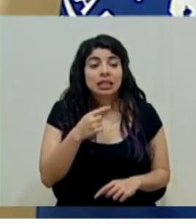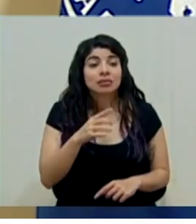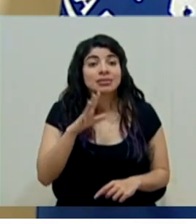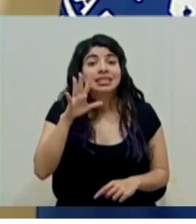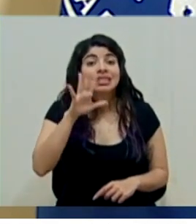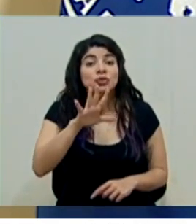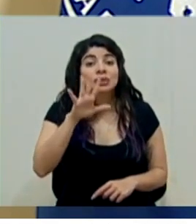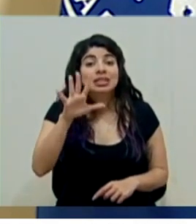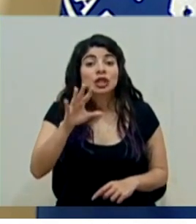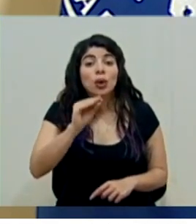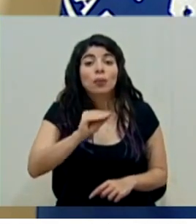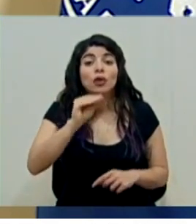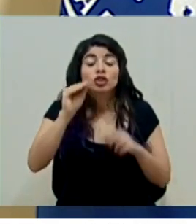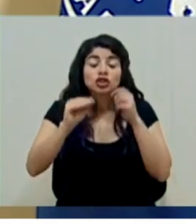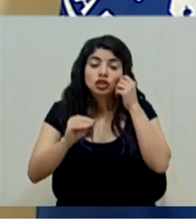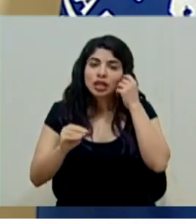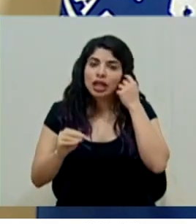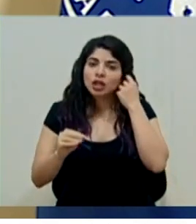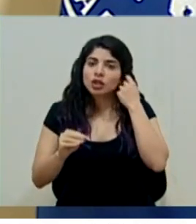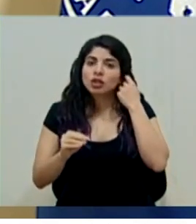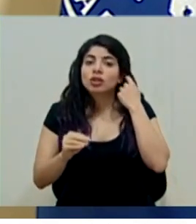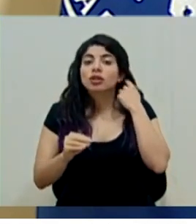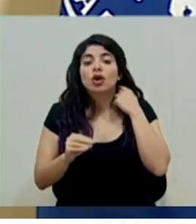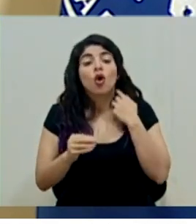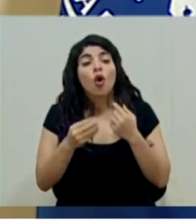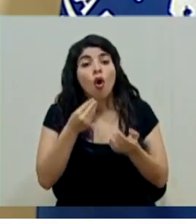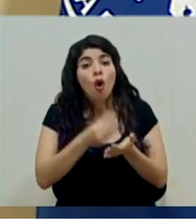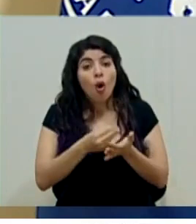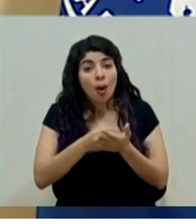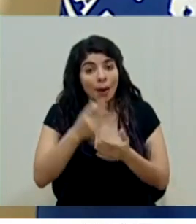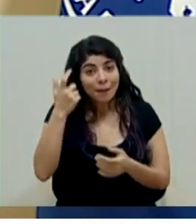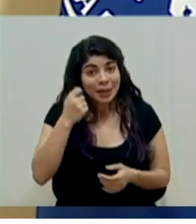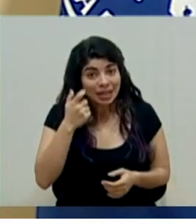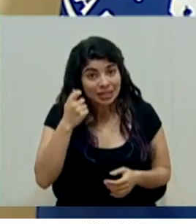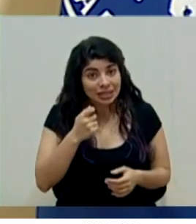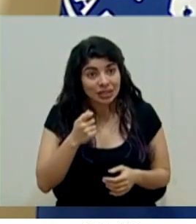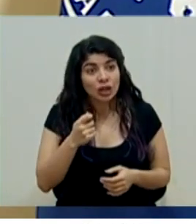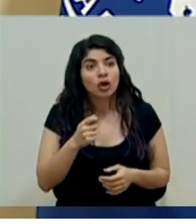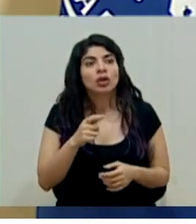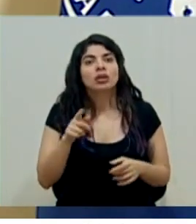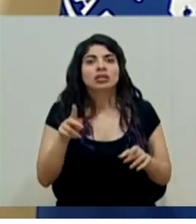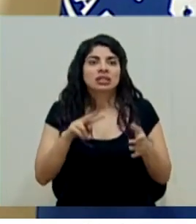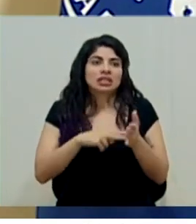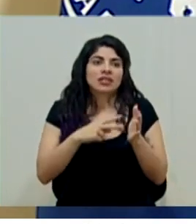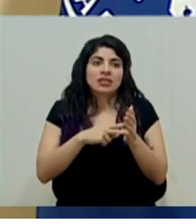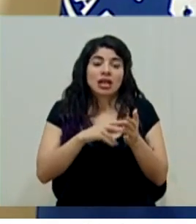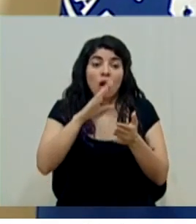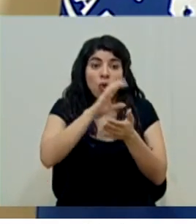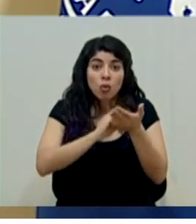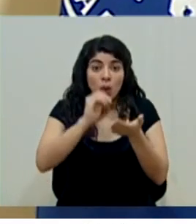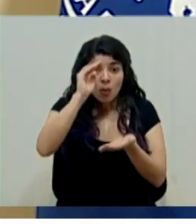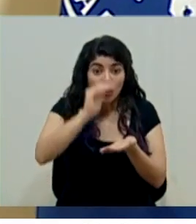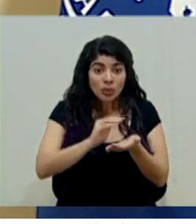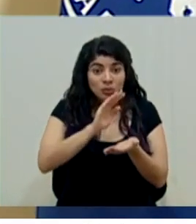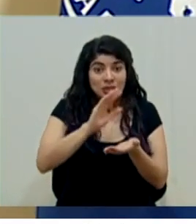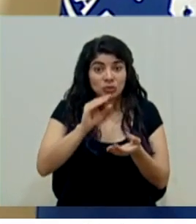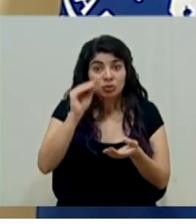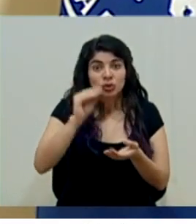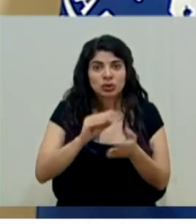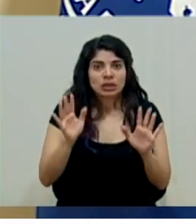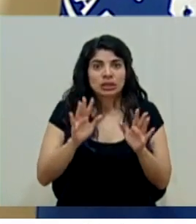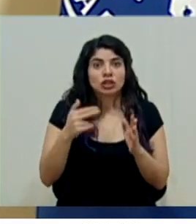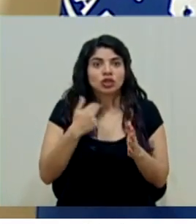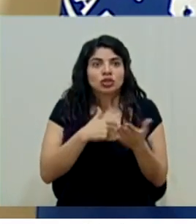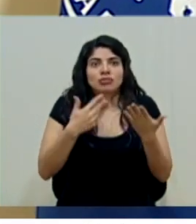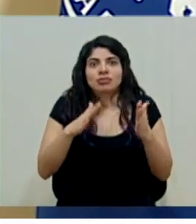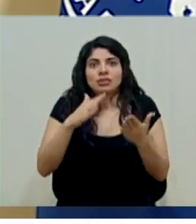del 55% del cobro a una pensión, ya se considera confiscatorio. En la gran mayoría de los casos nosotros ya llegamos